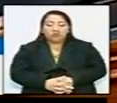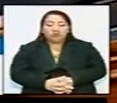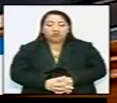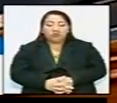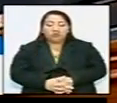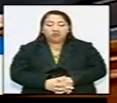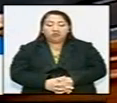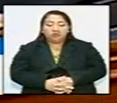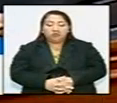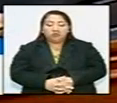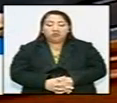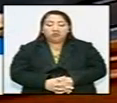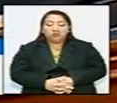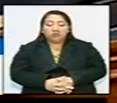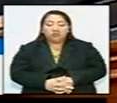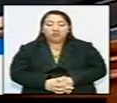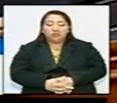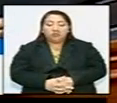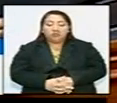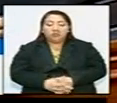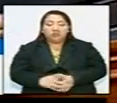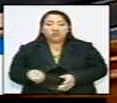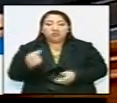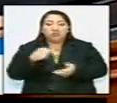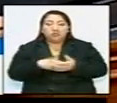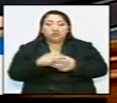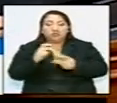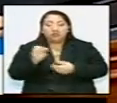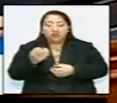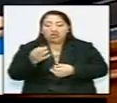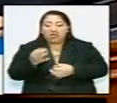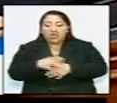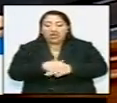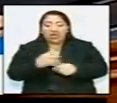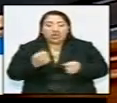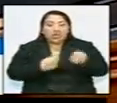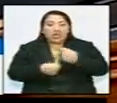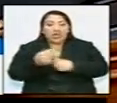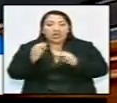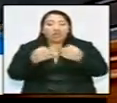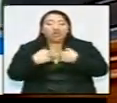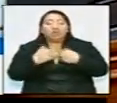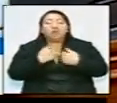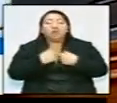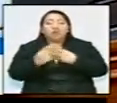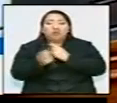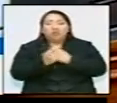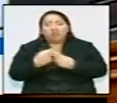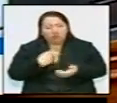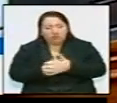señor intentó llegar a un arreglo económico con mi persona